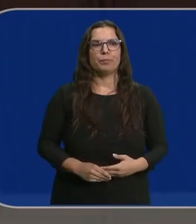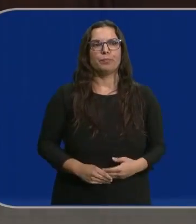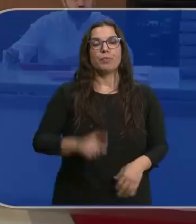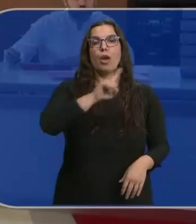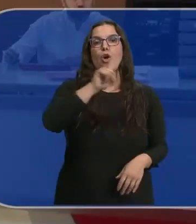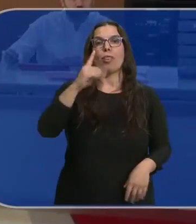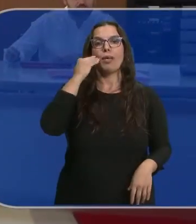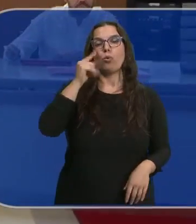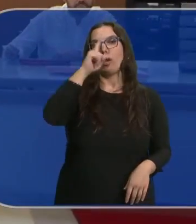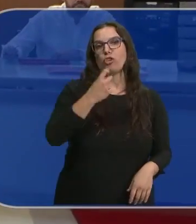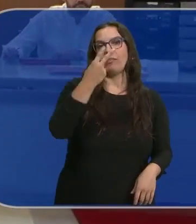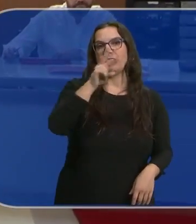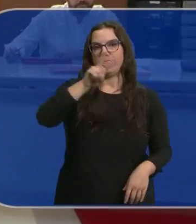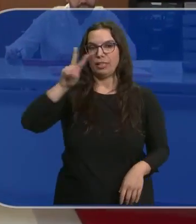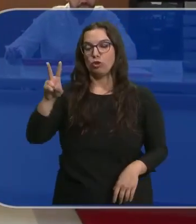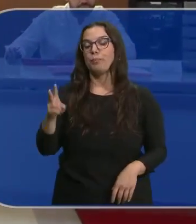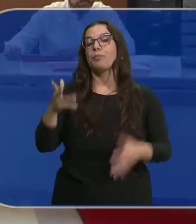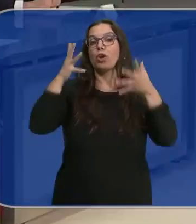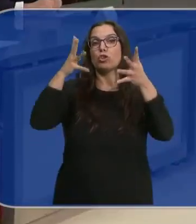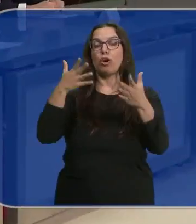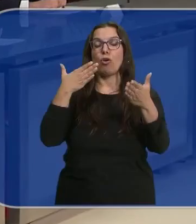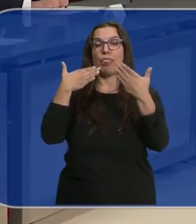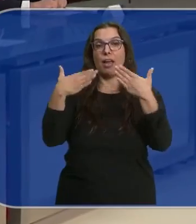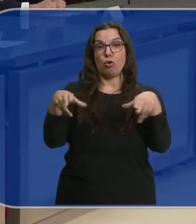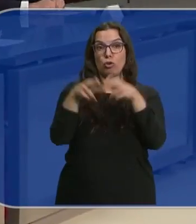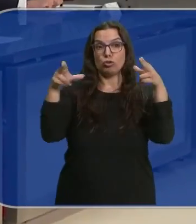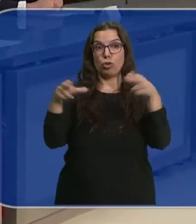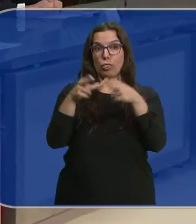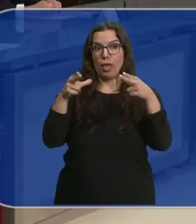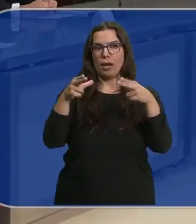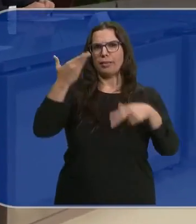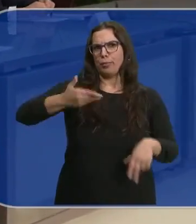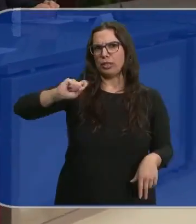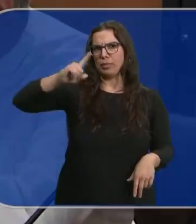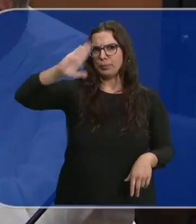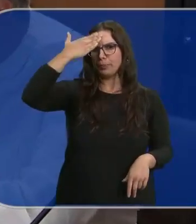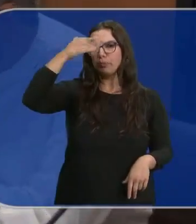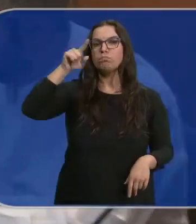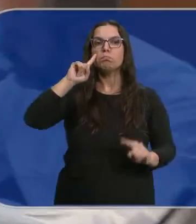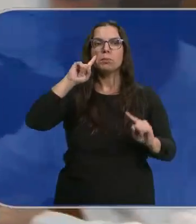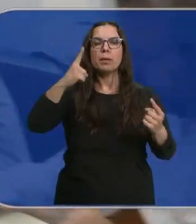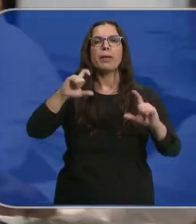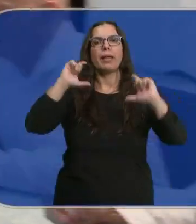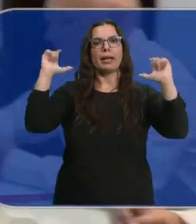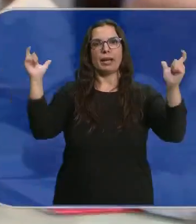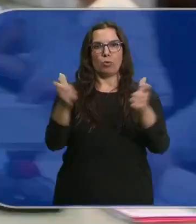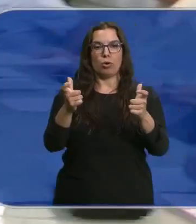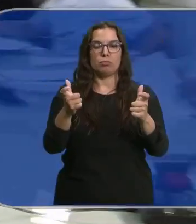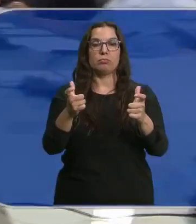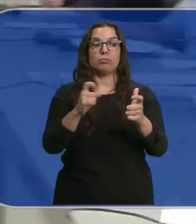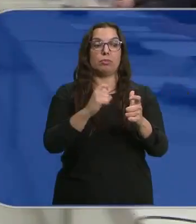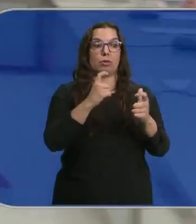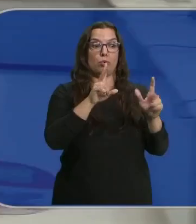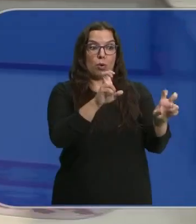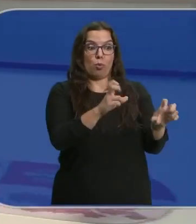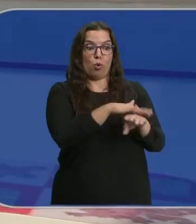11 de julio de 2022, el Consejo del Diálogo Social, su órgano más importante, por primera vez se reunía tras la formación del